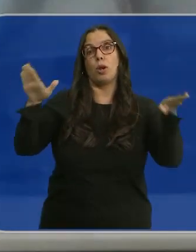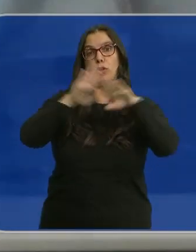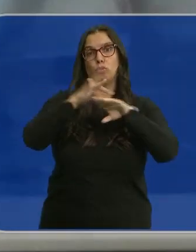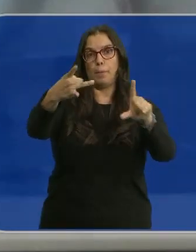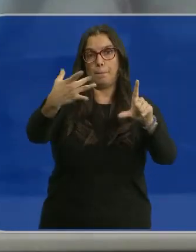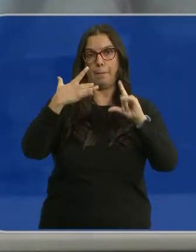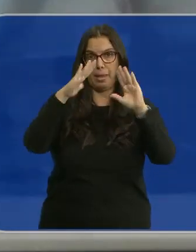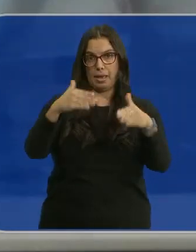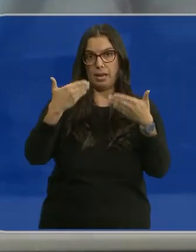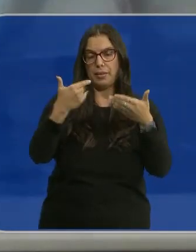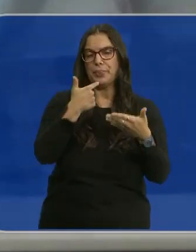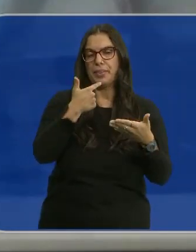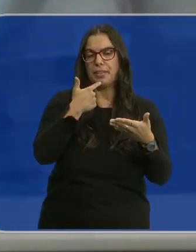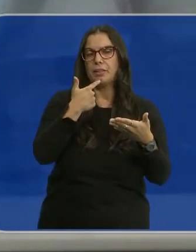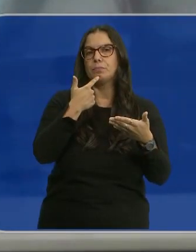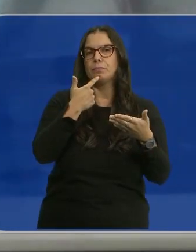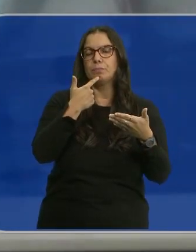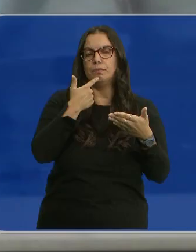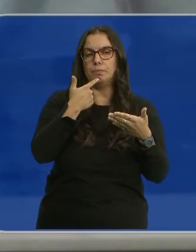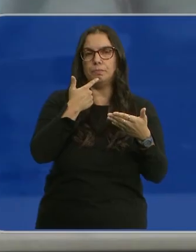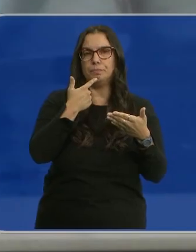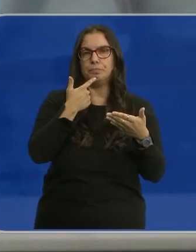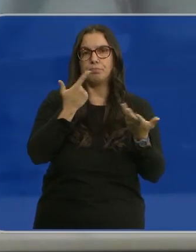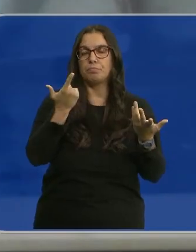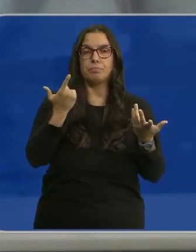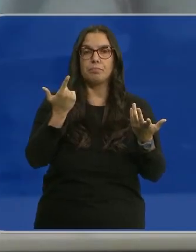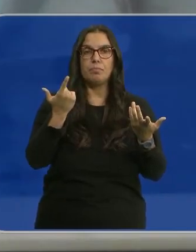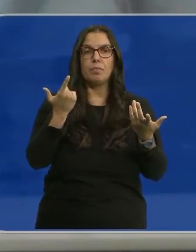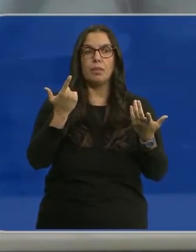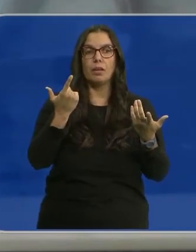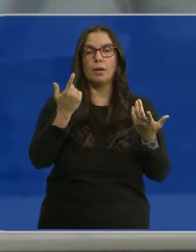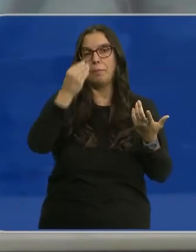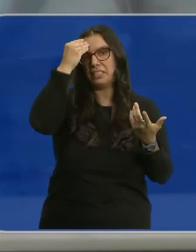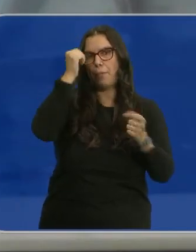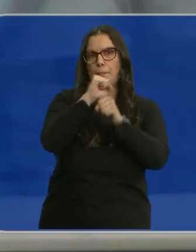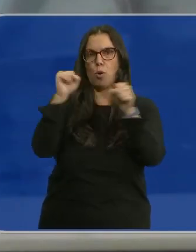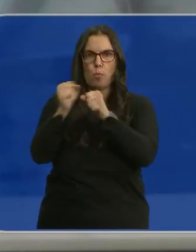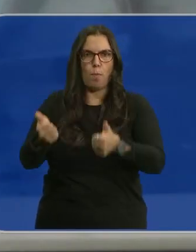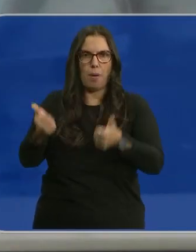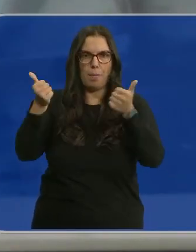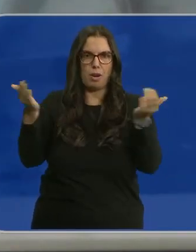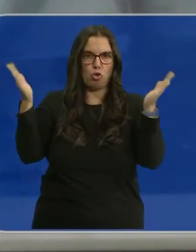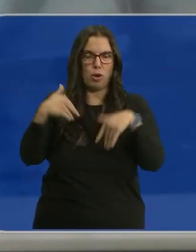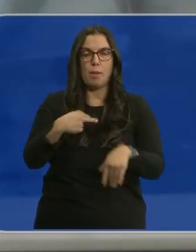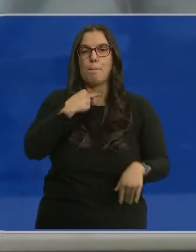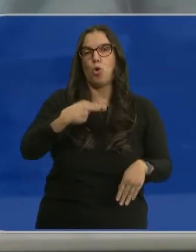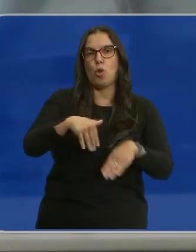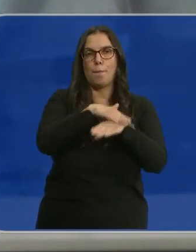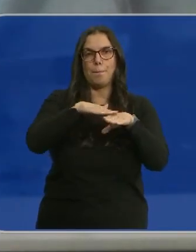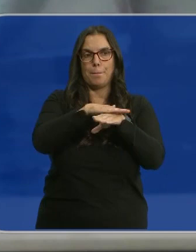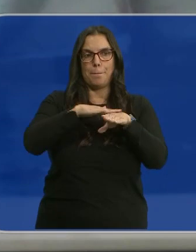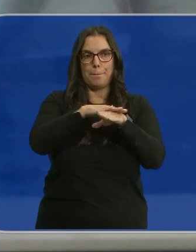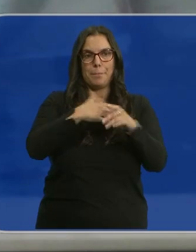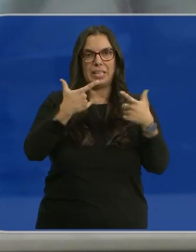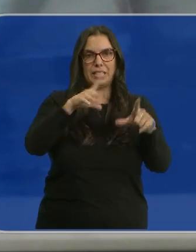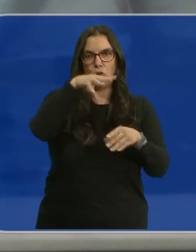mail diciendo que no se esperaban más actos, según el Ministerio